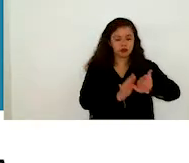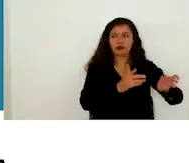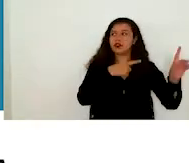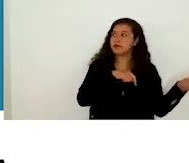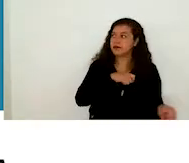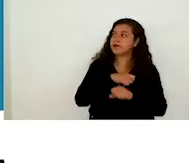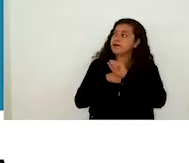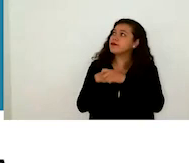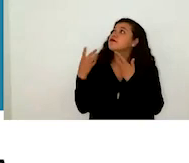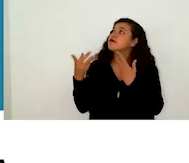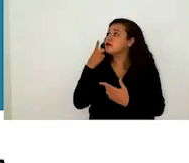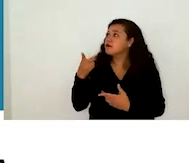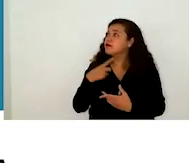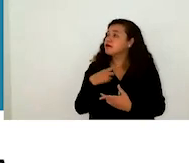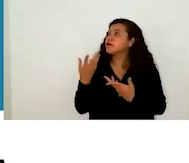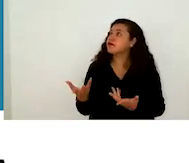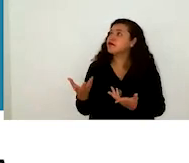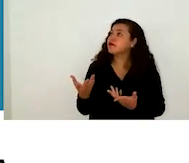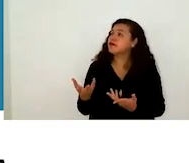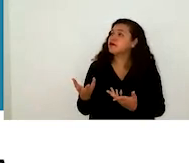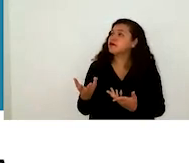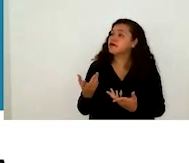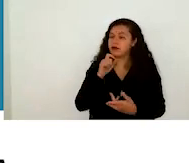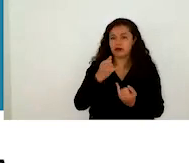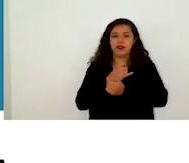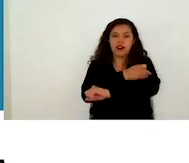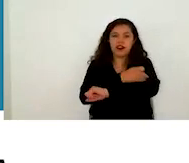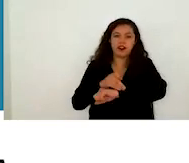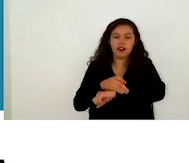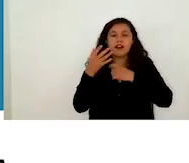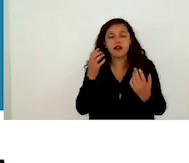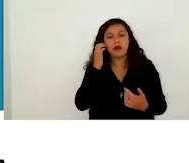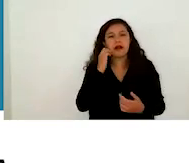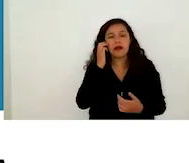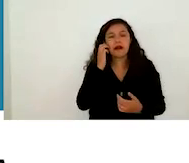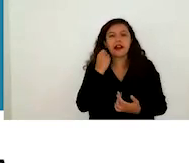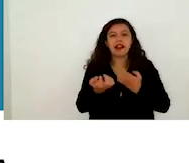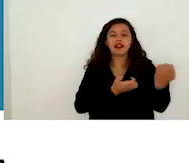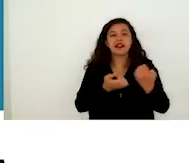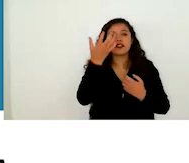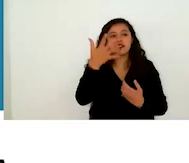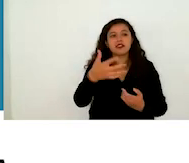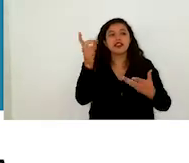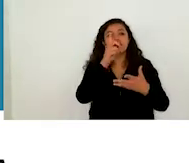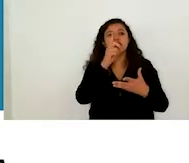si nos vamos a nuestra familia por eso los ejercicios de los cinco defectos